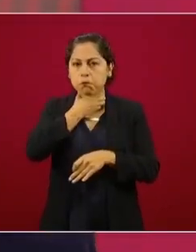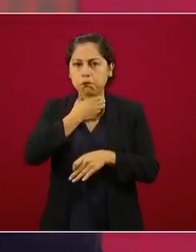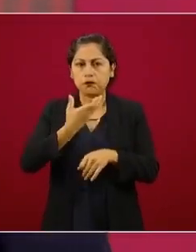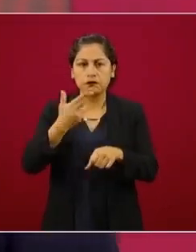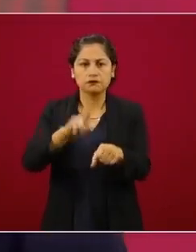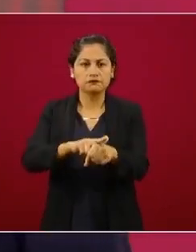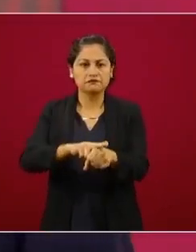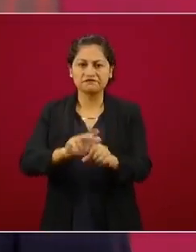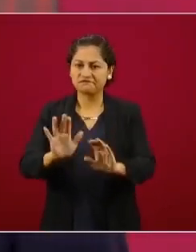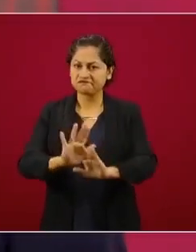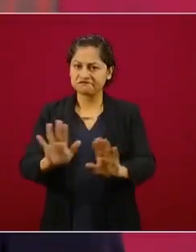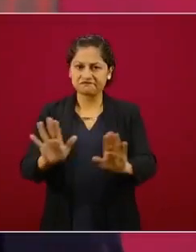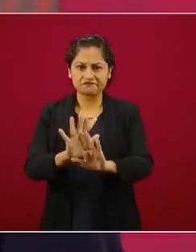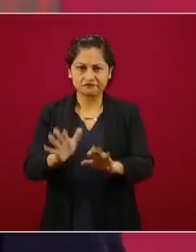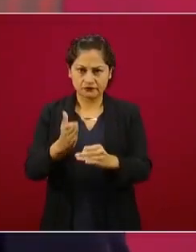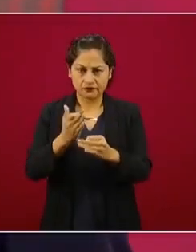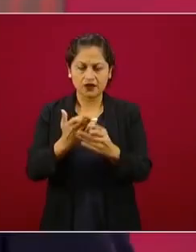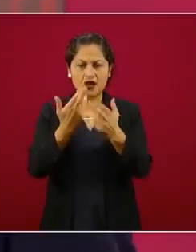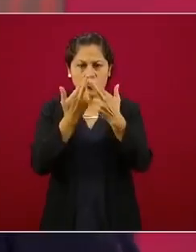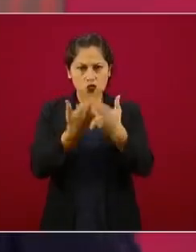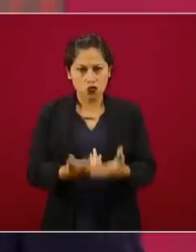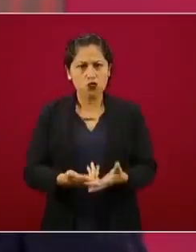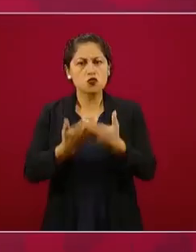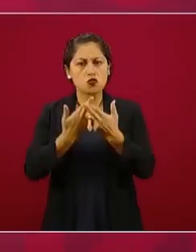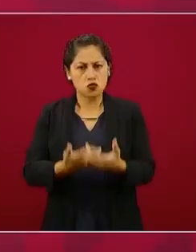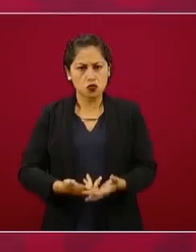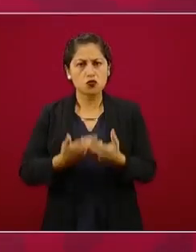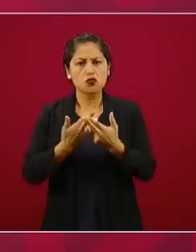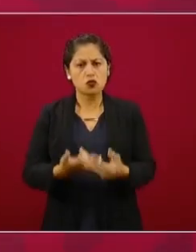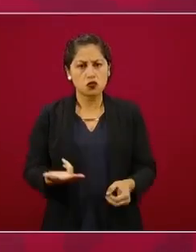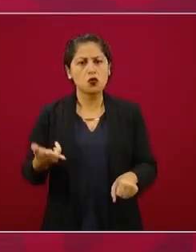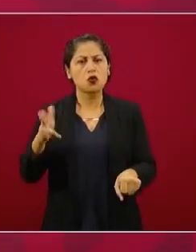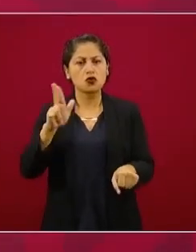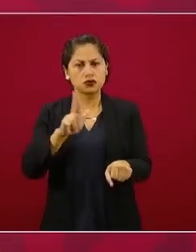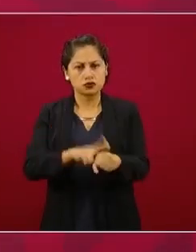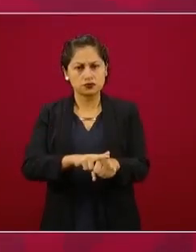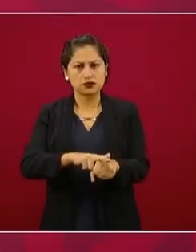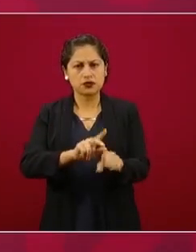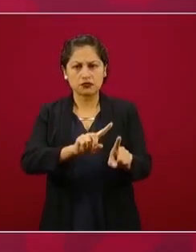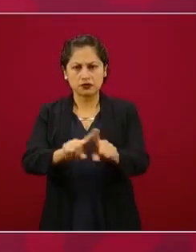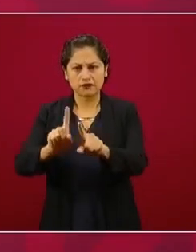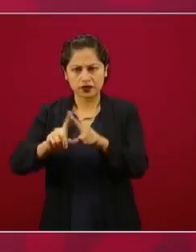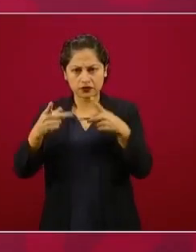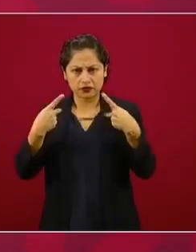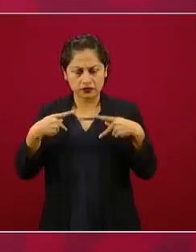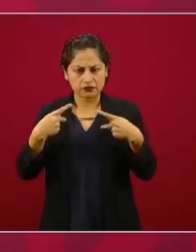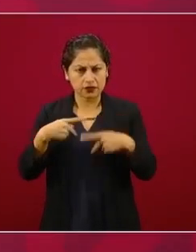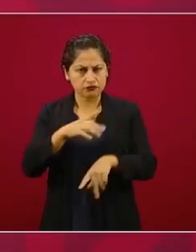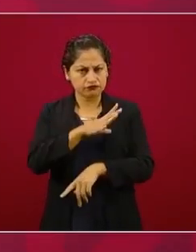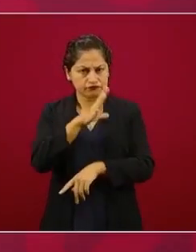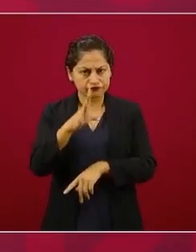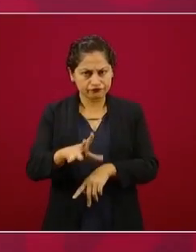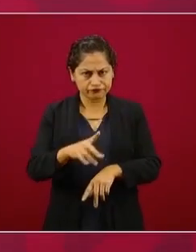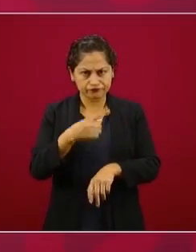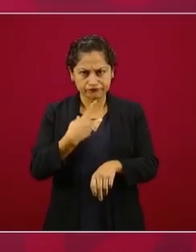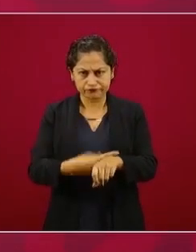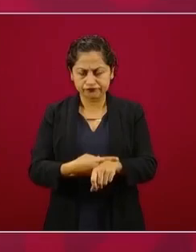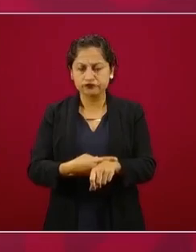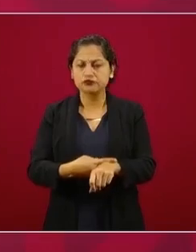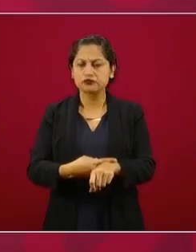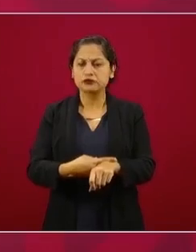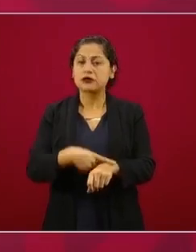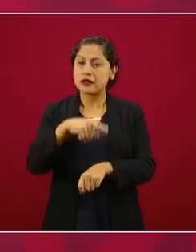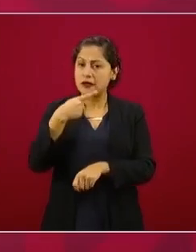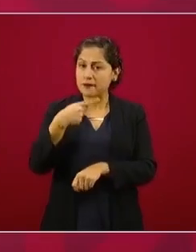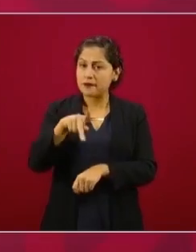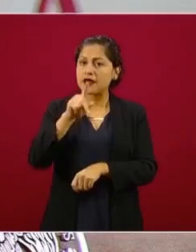tanto de hospitalización general, para hospitalización general, como las